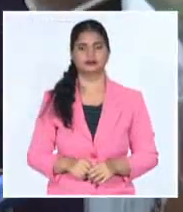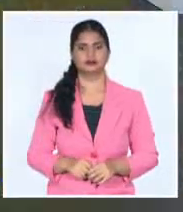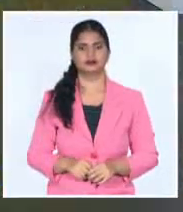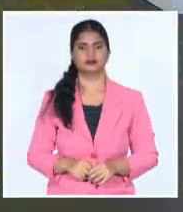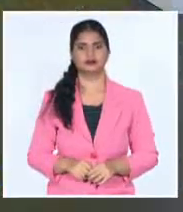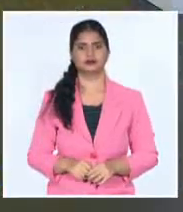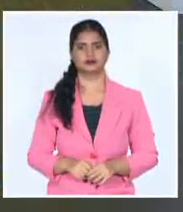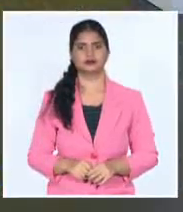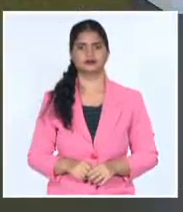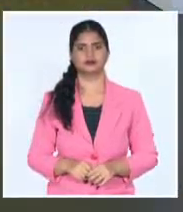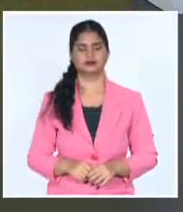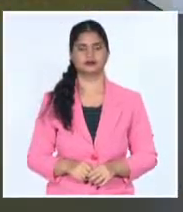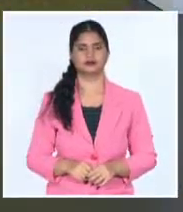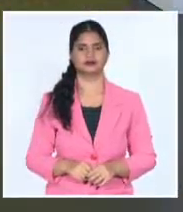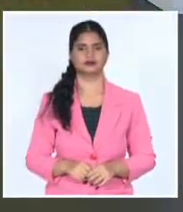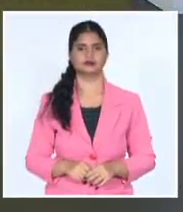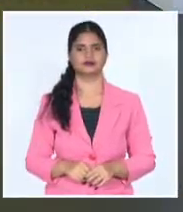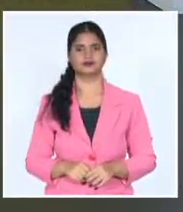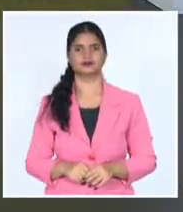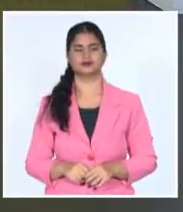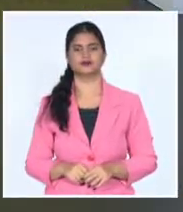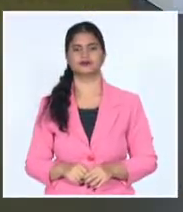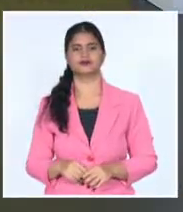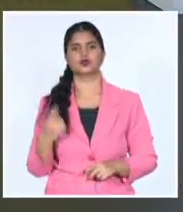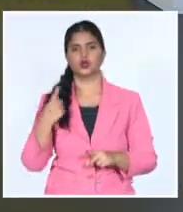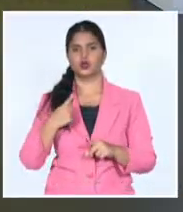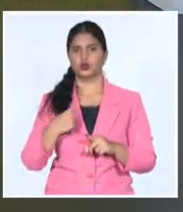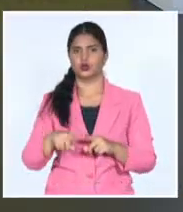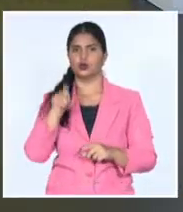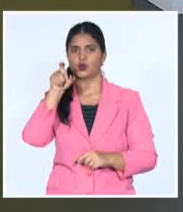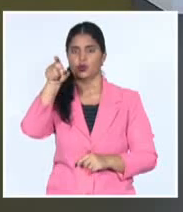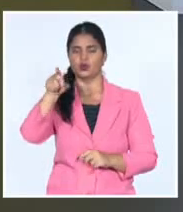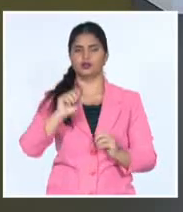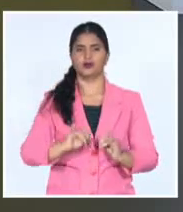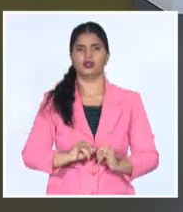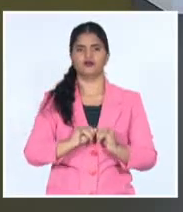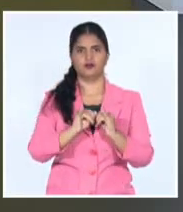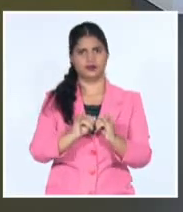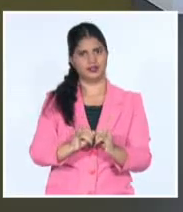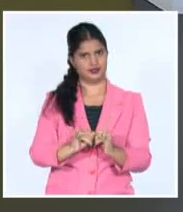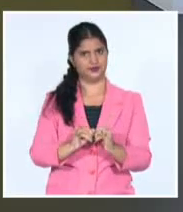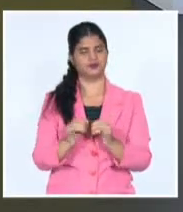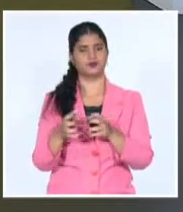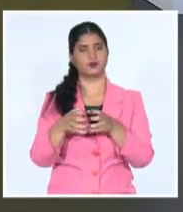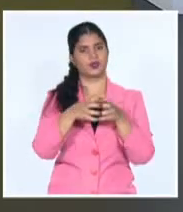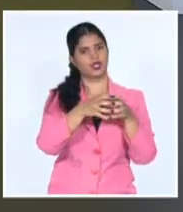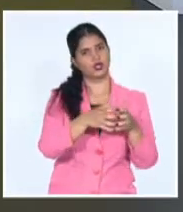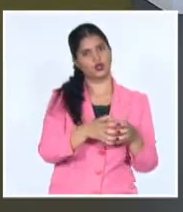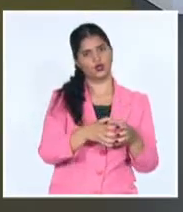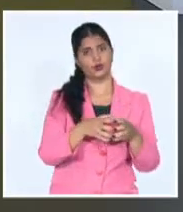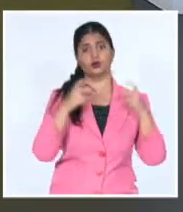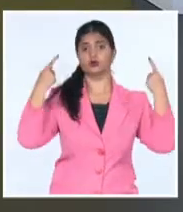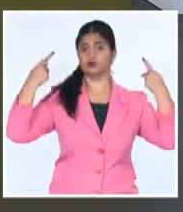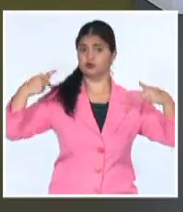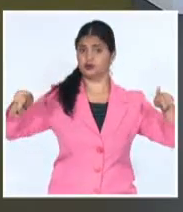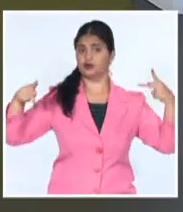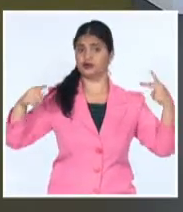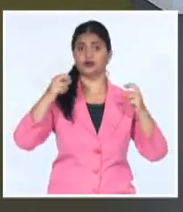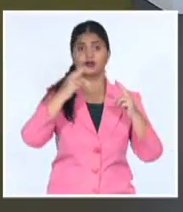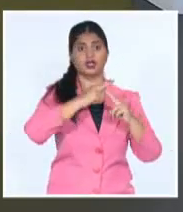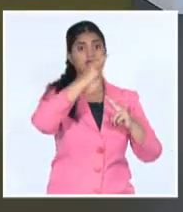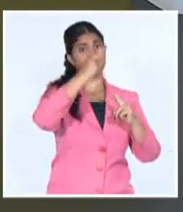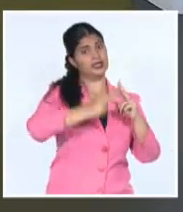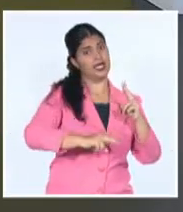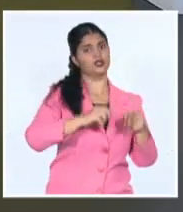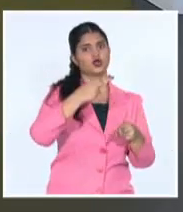Noticias. Y finalizamos hablando de artes escénicas. Del grupo de experimentación teatral La Caja Negra